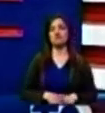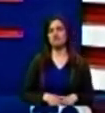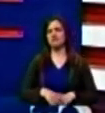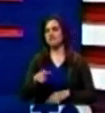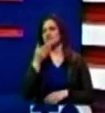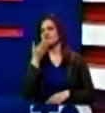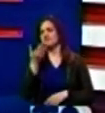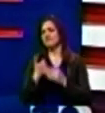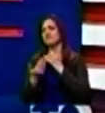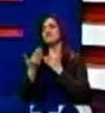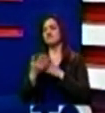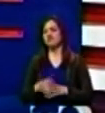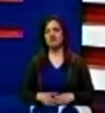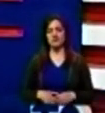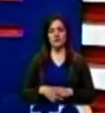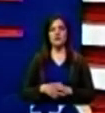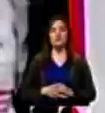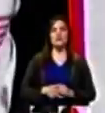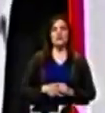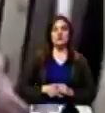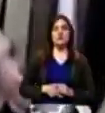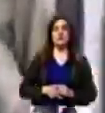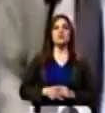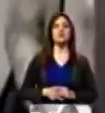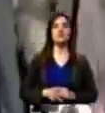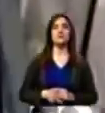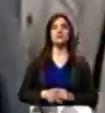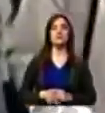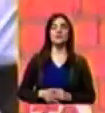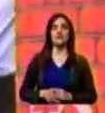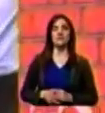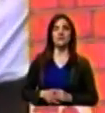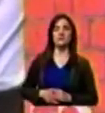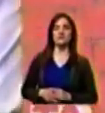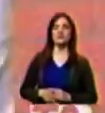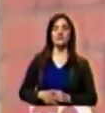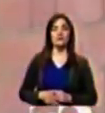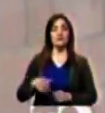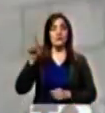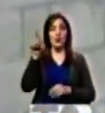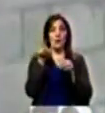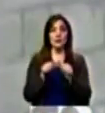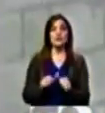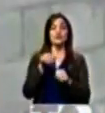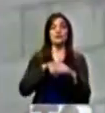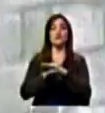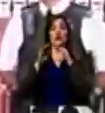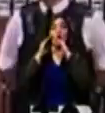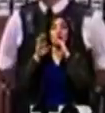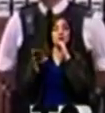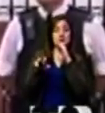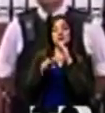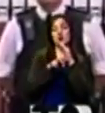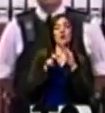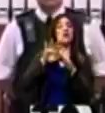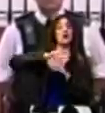la cronología de este caso. I'm Julian Assange. Julian Assange permanece recluido en la Embajada Ecuatoriana